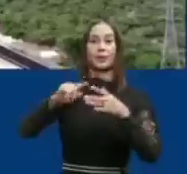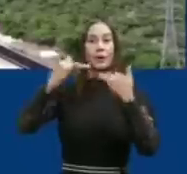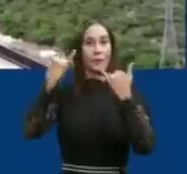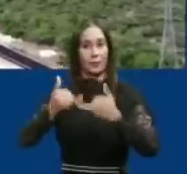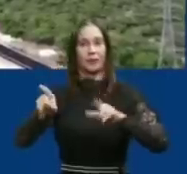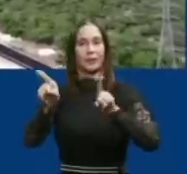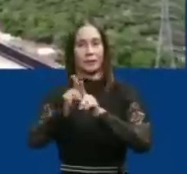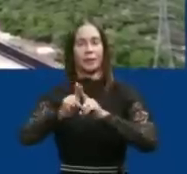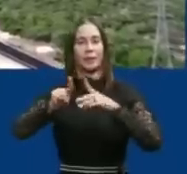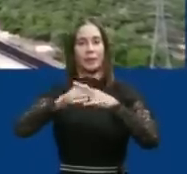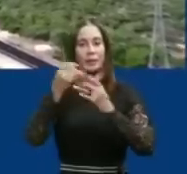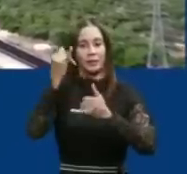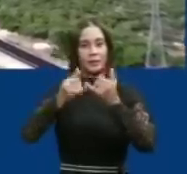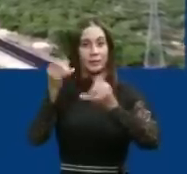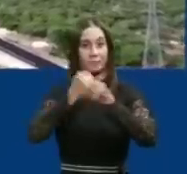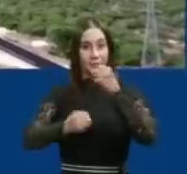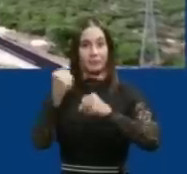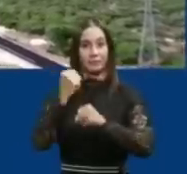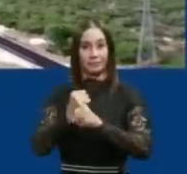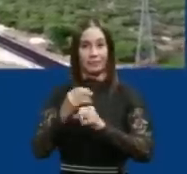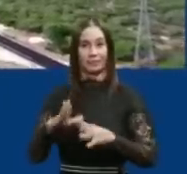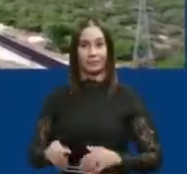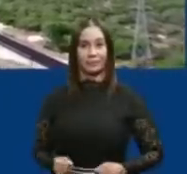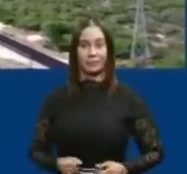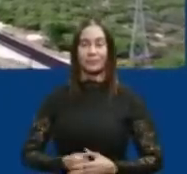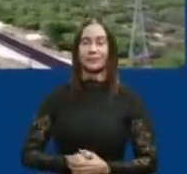también a final de año.